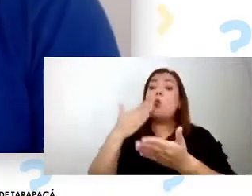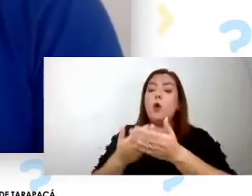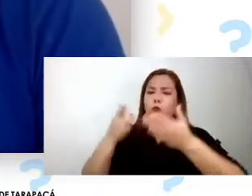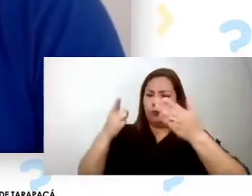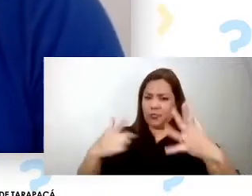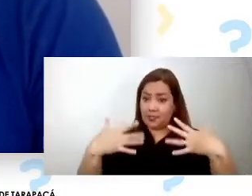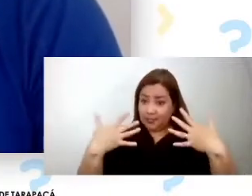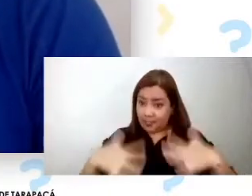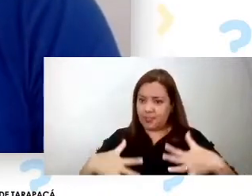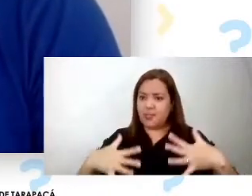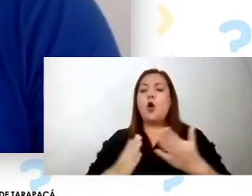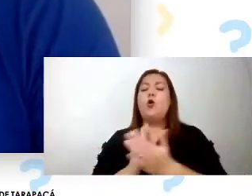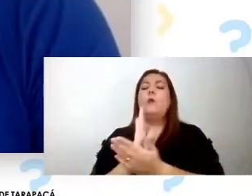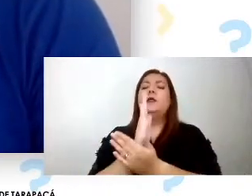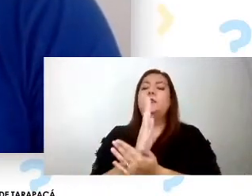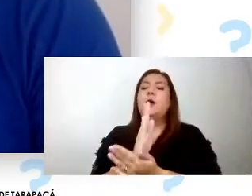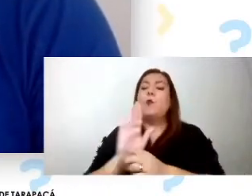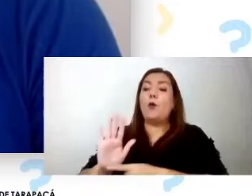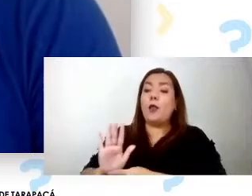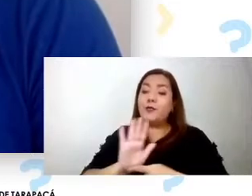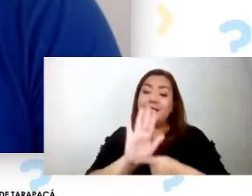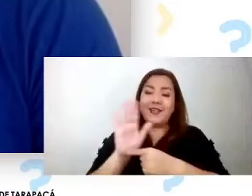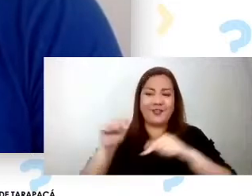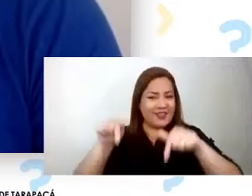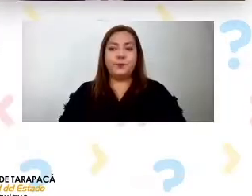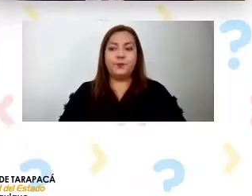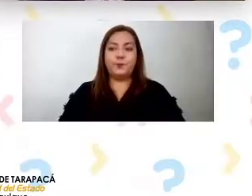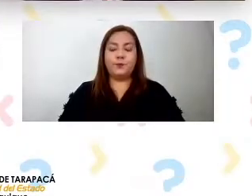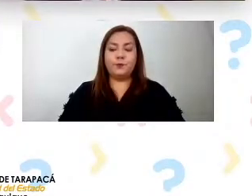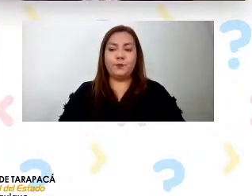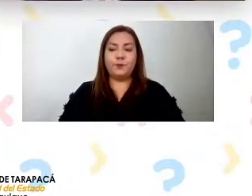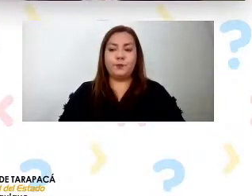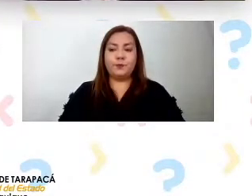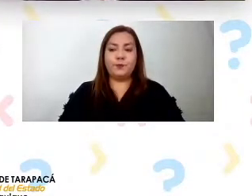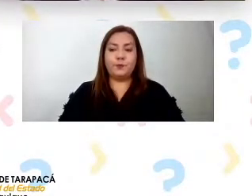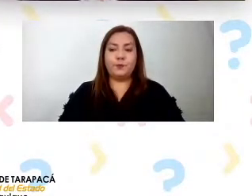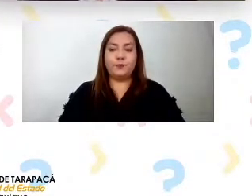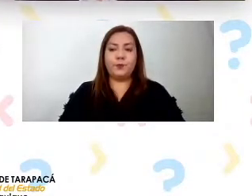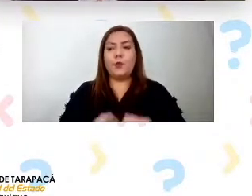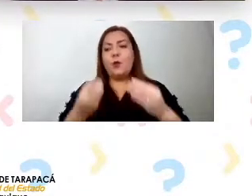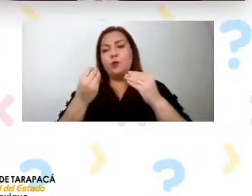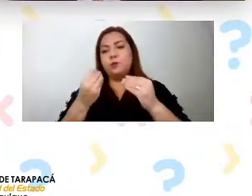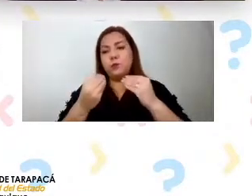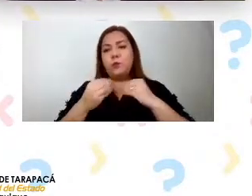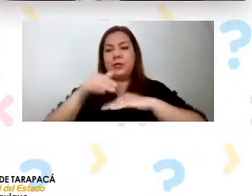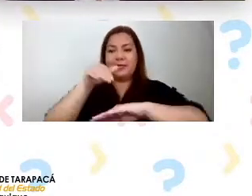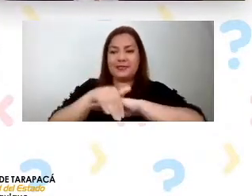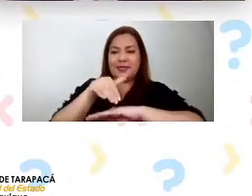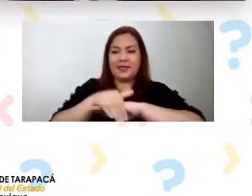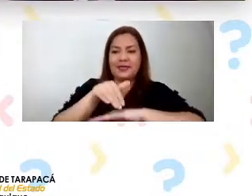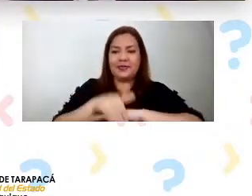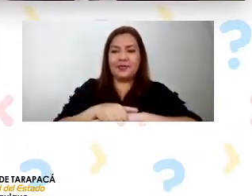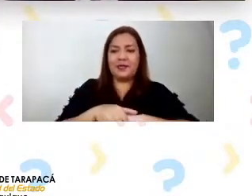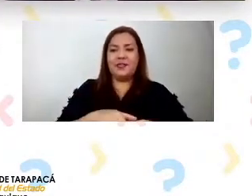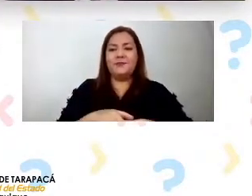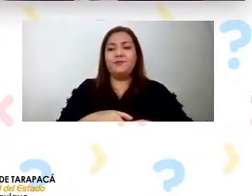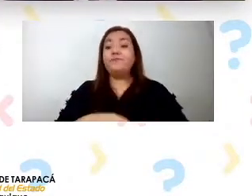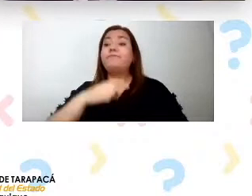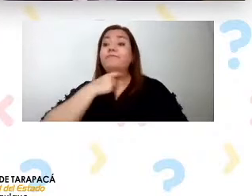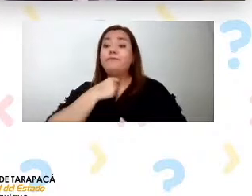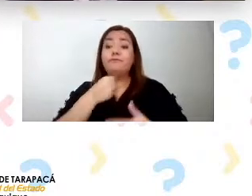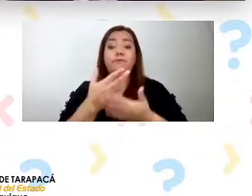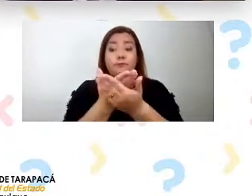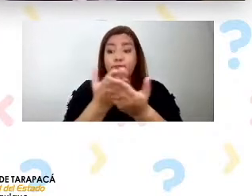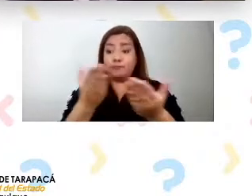la presentación de esta actividad del día de hoy. Buenas tardes. Quisiera agradecer